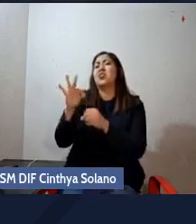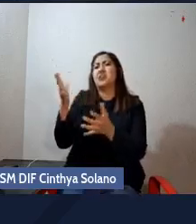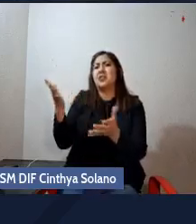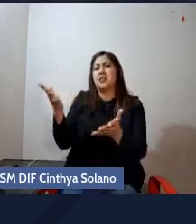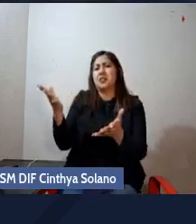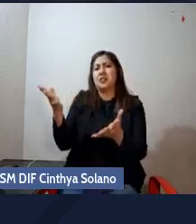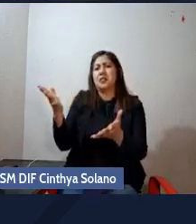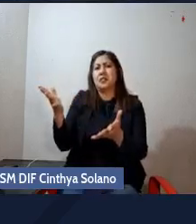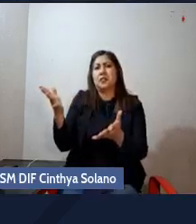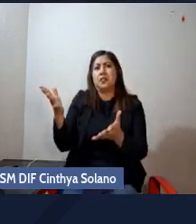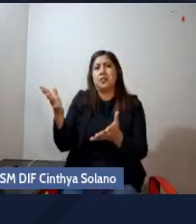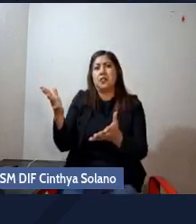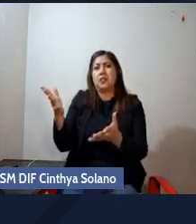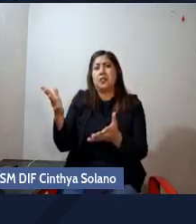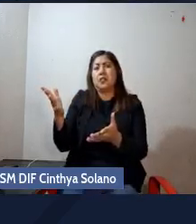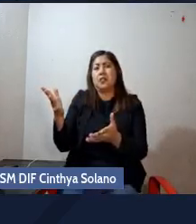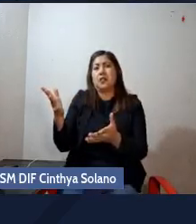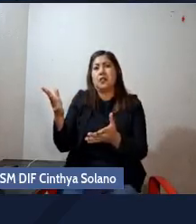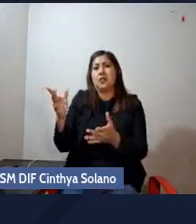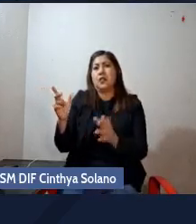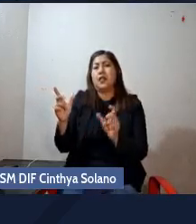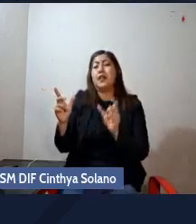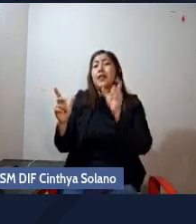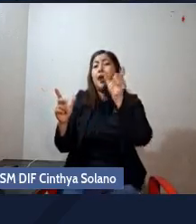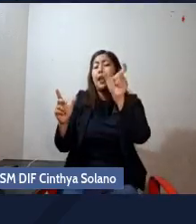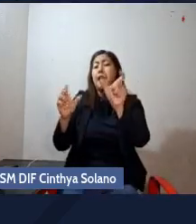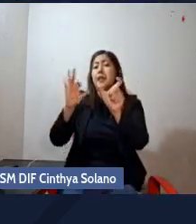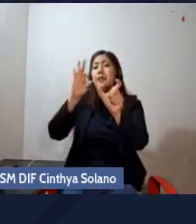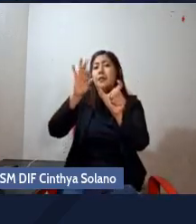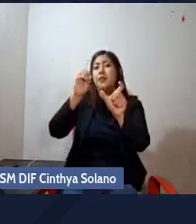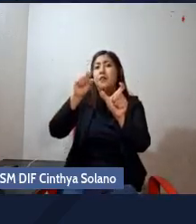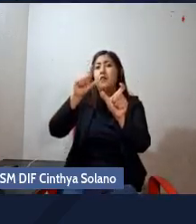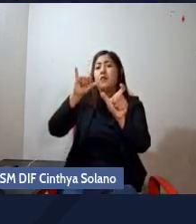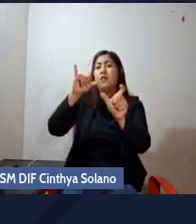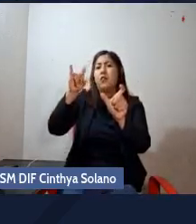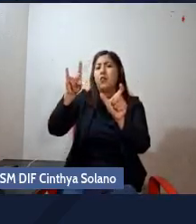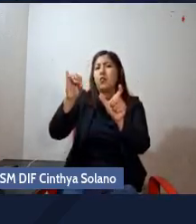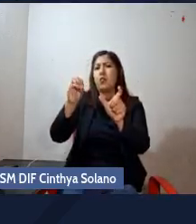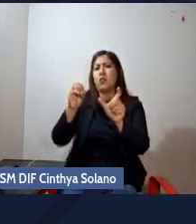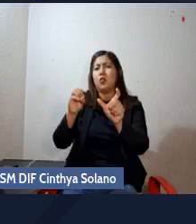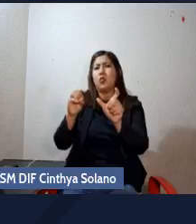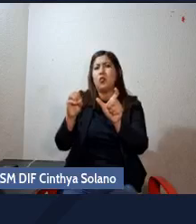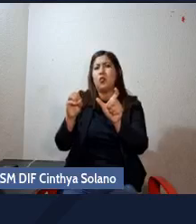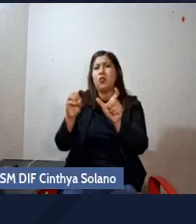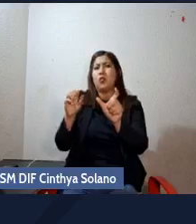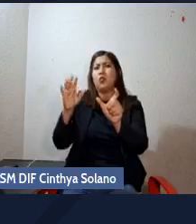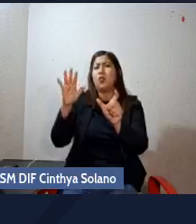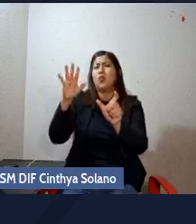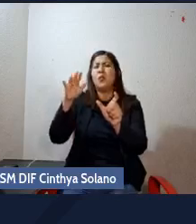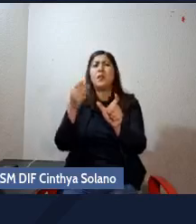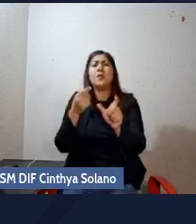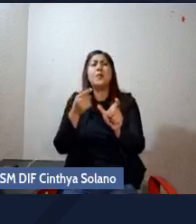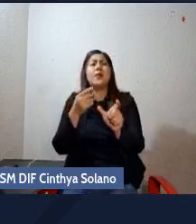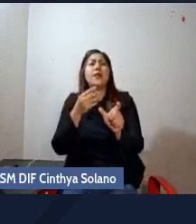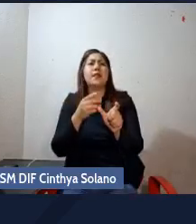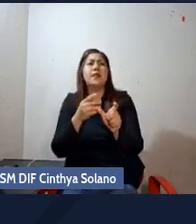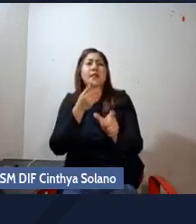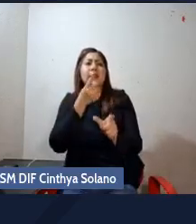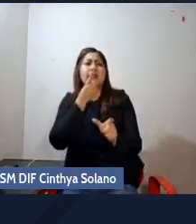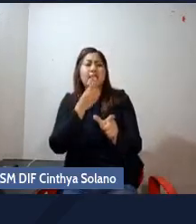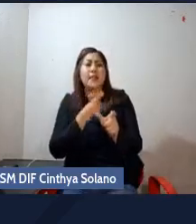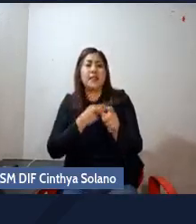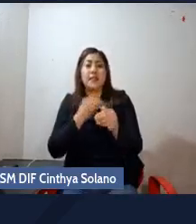me dieron tal número de folio. ¿Me puede decir en qué proceso vamos? No. Simple y sencillamente porque